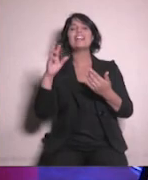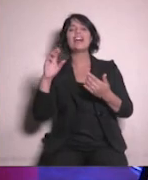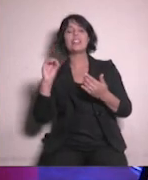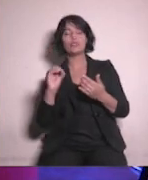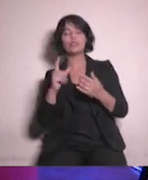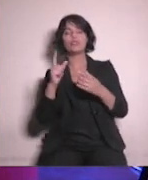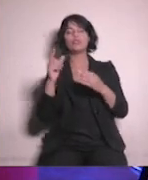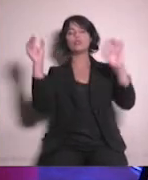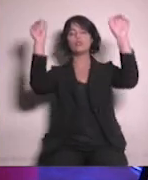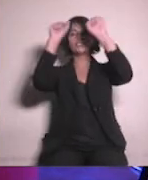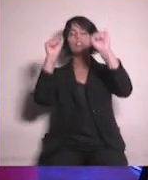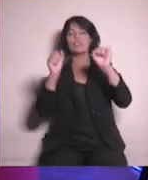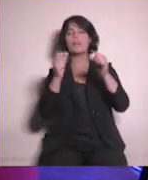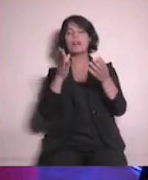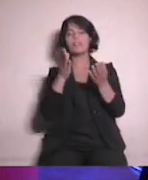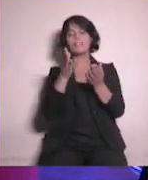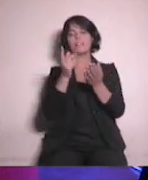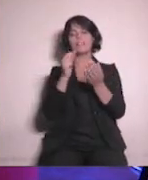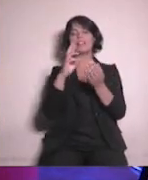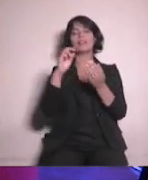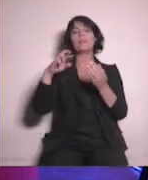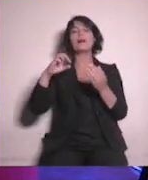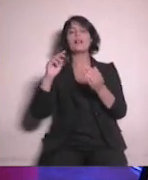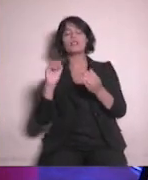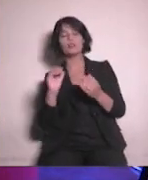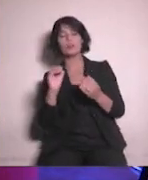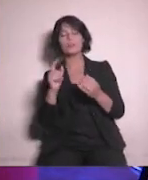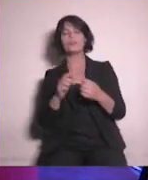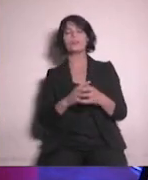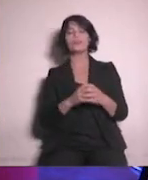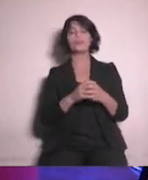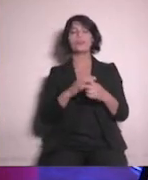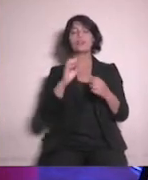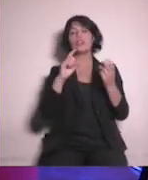reparto, donde hay un sistema contributivo. El pilar dos de la cuenta